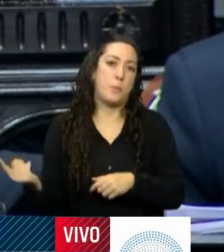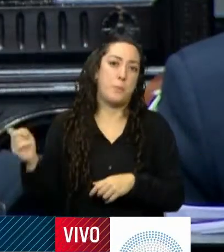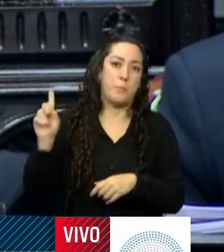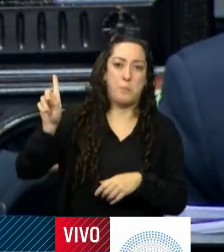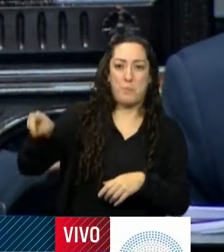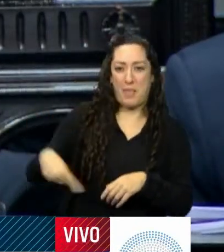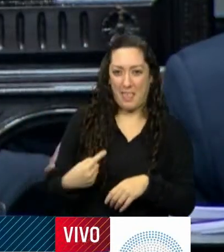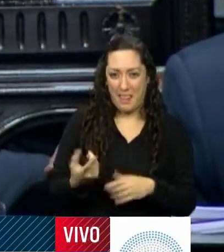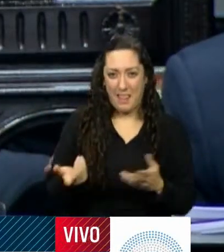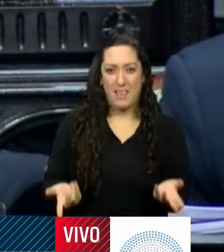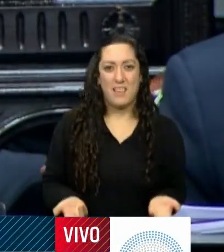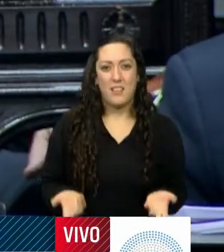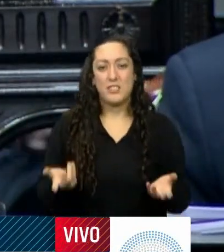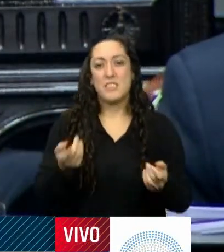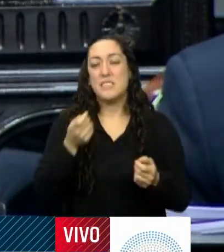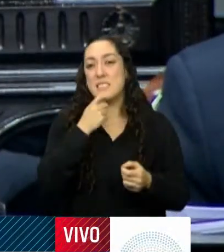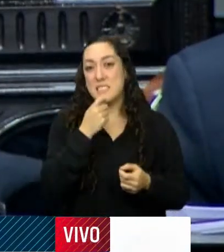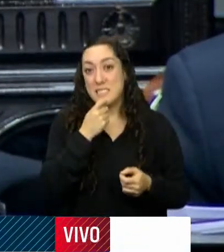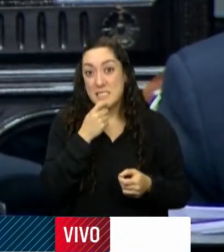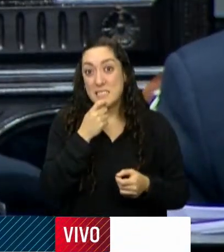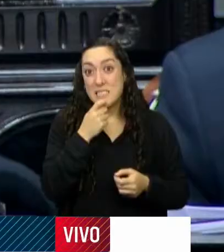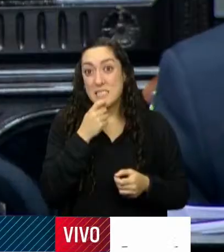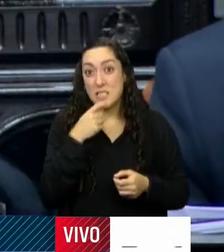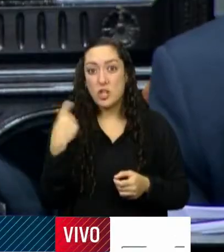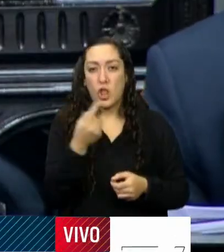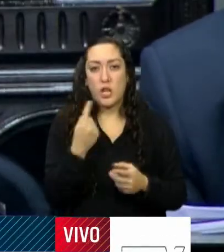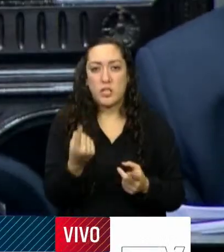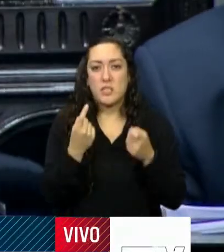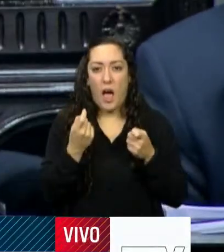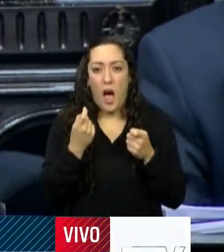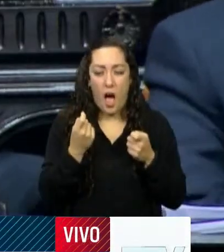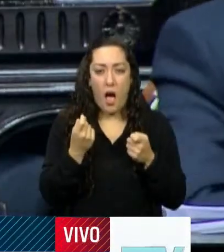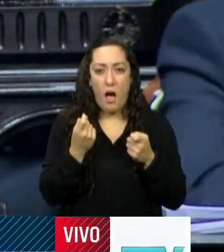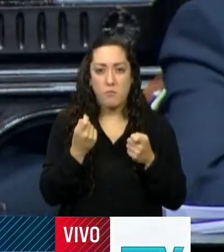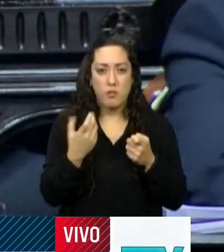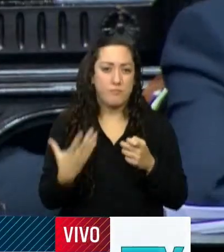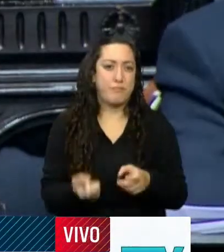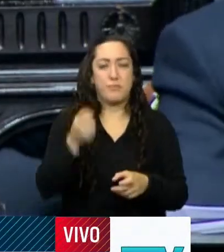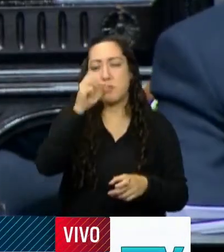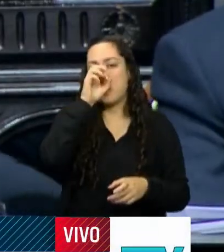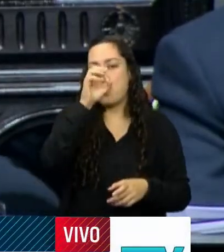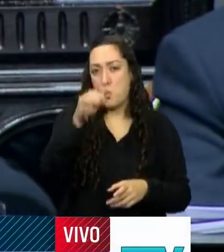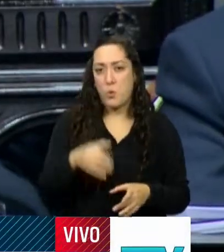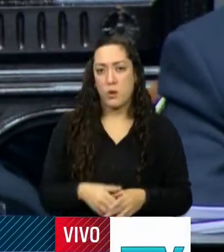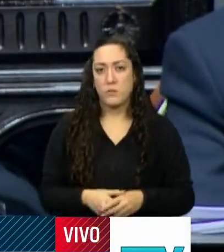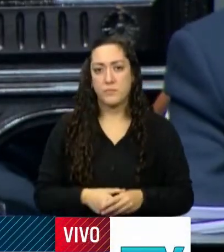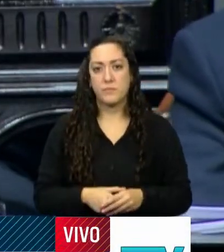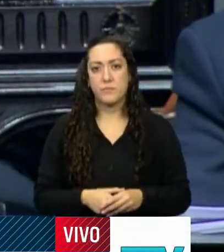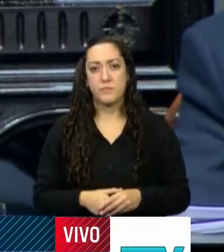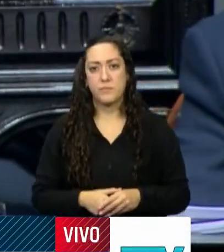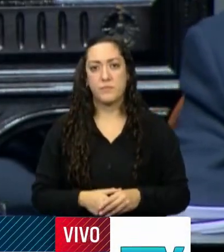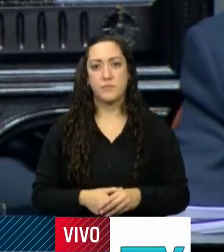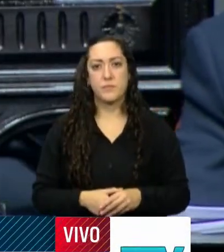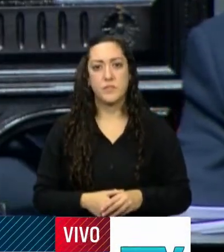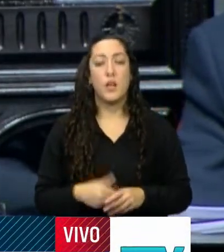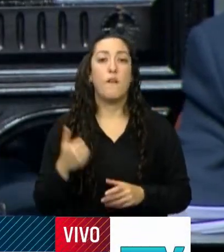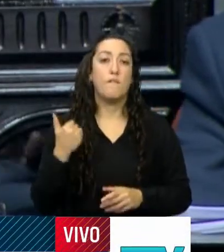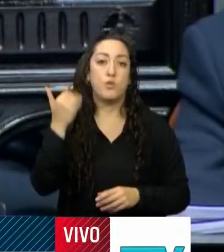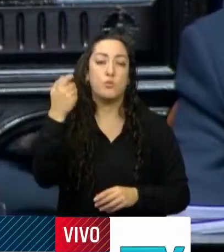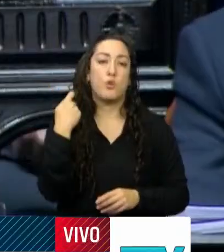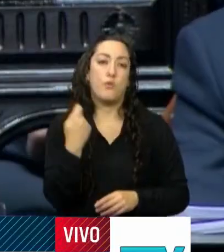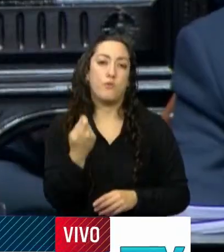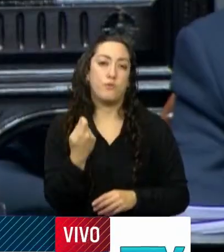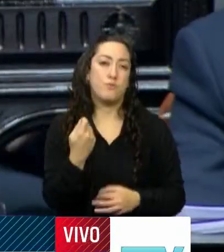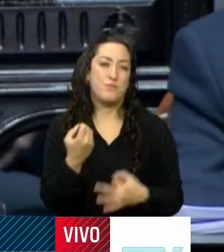no, nunca vamos a lograr lo que todos necesitamos y alguna vez vamos a beneficiarnos con una jubilación